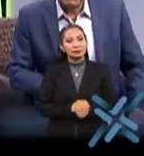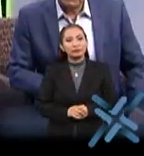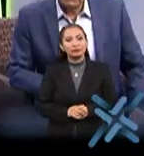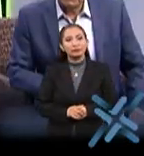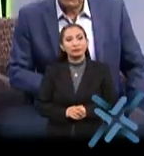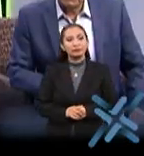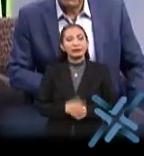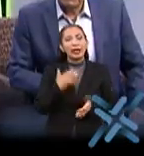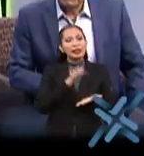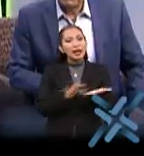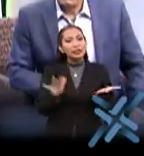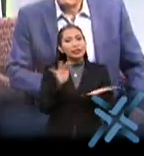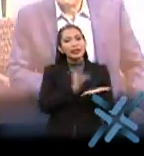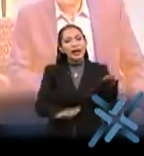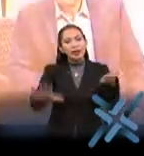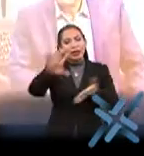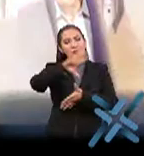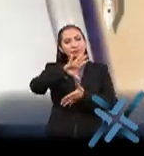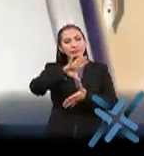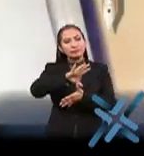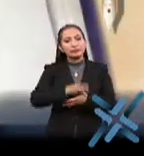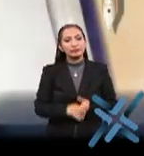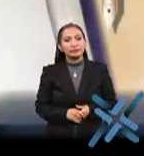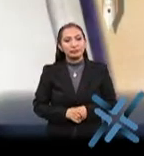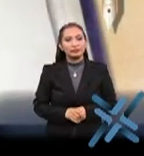la literatura hispanoamericana.